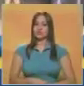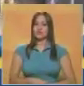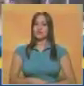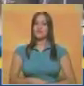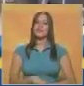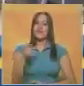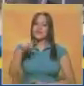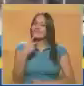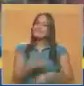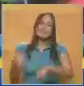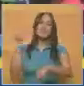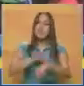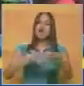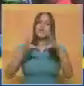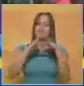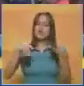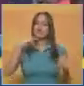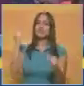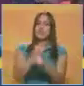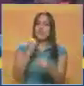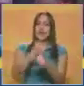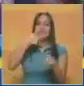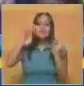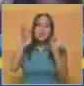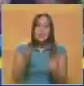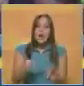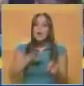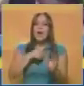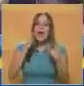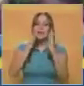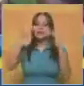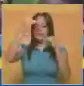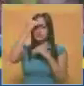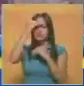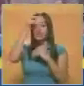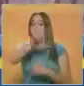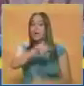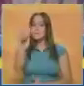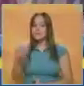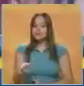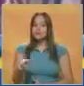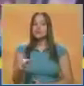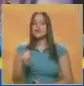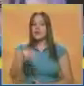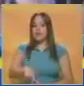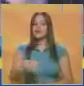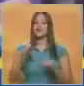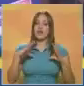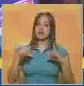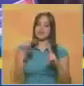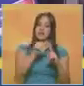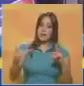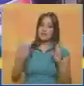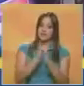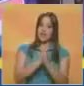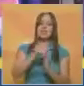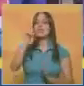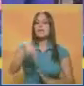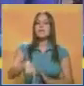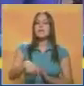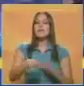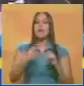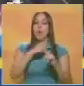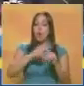sido reforzado todos los dispositivos de seguridad para poder atender la demanda de pasajeros durante este asueto de Semana Santa. También el INAC